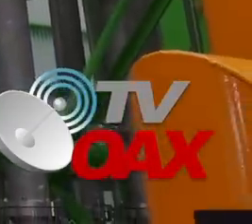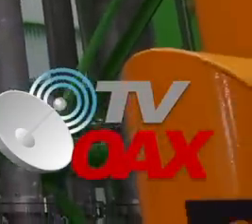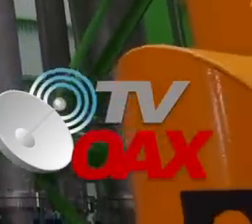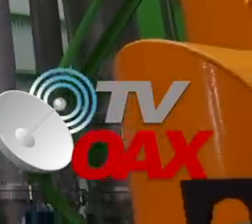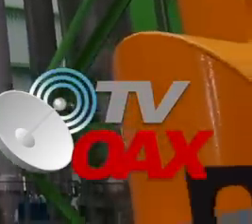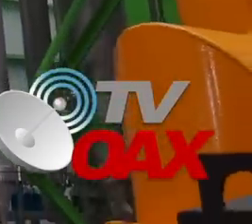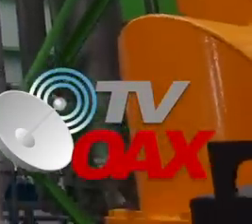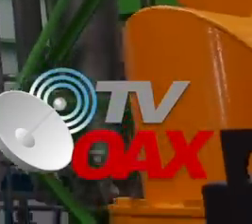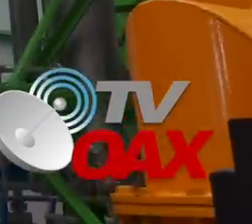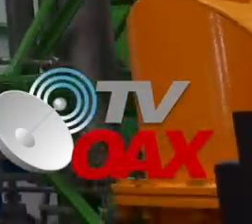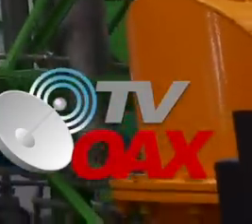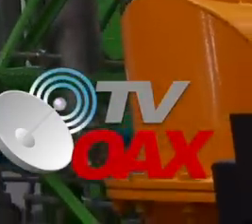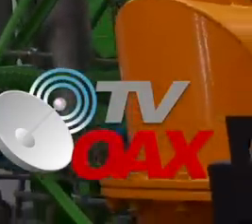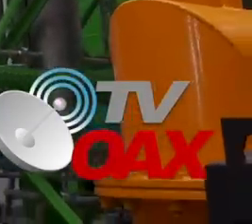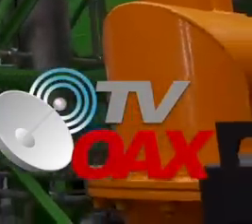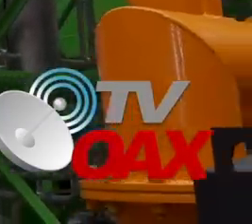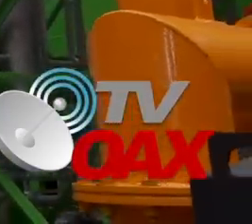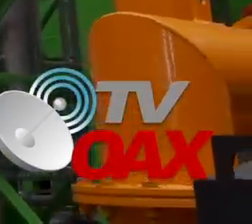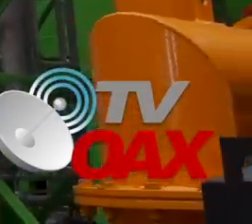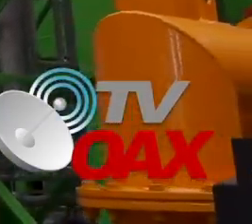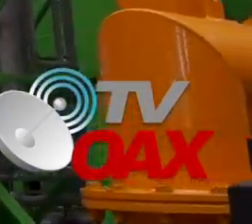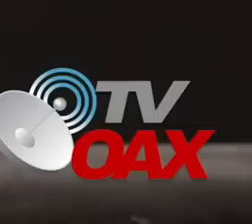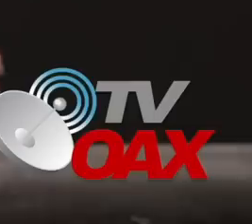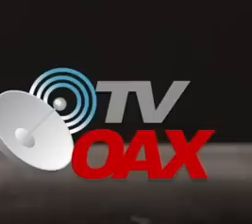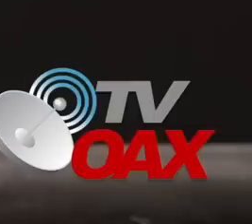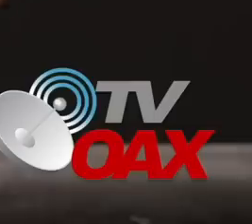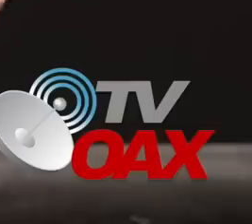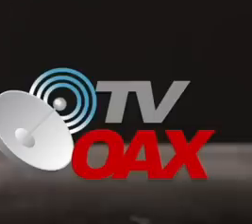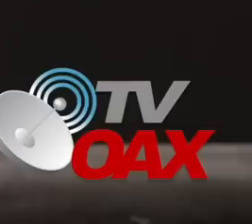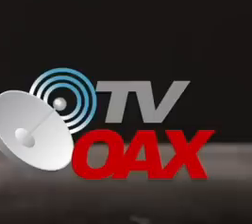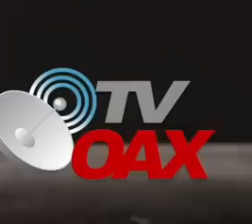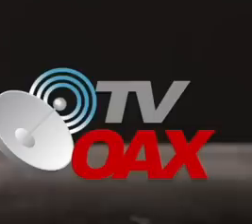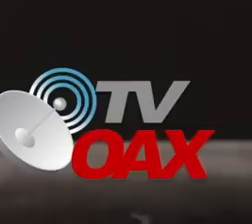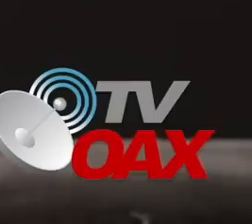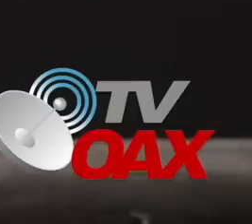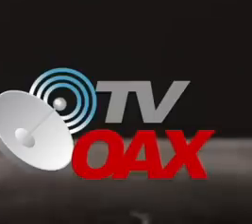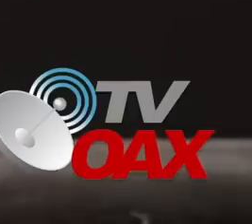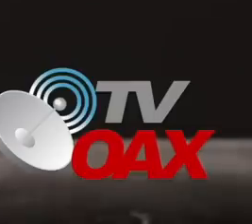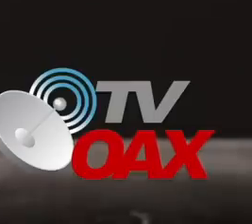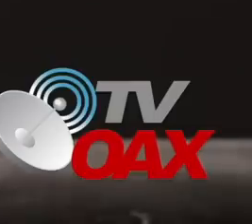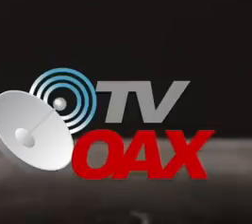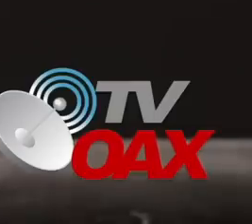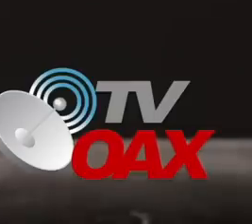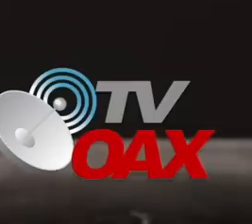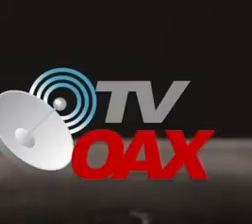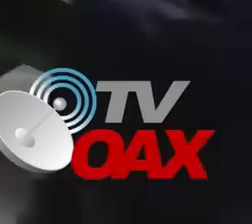lo anunció la jefa de gobierno de la Ciudad de México, Claudia Sheinbaum.